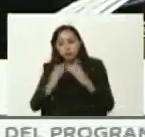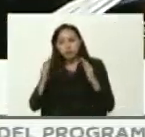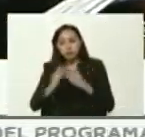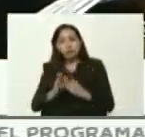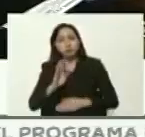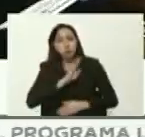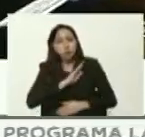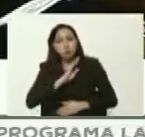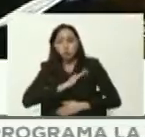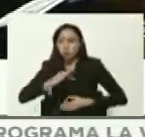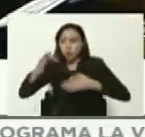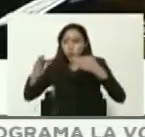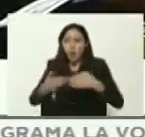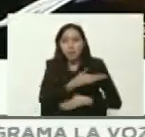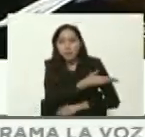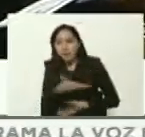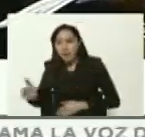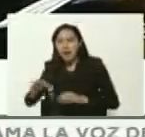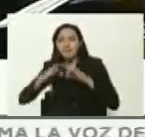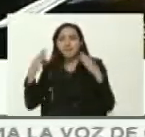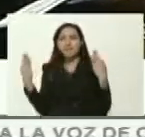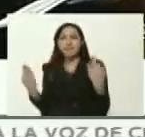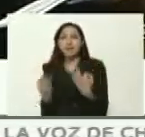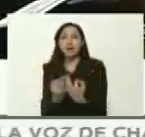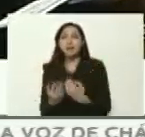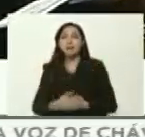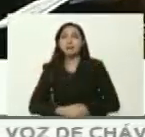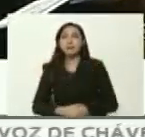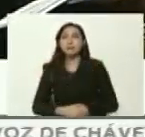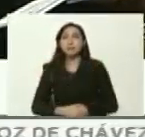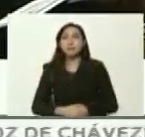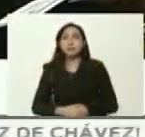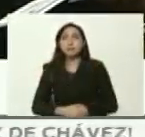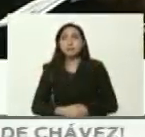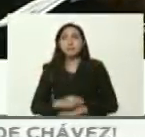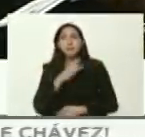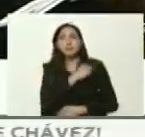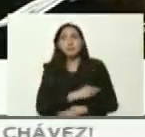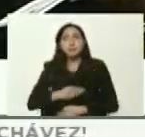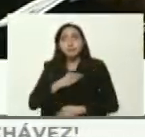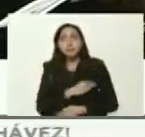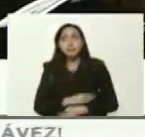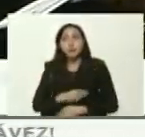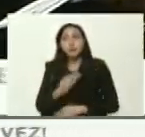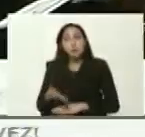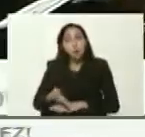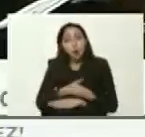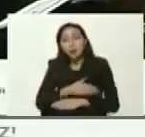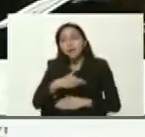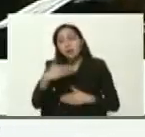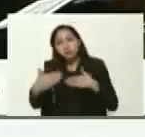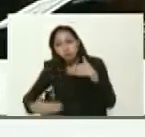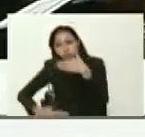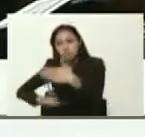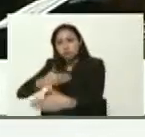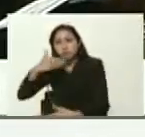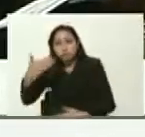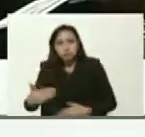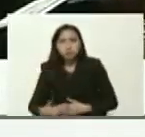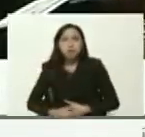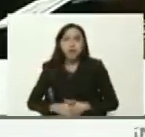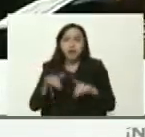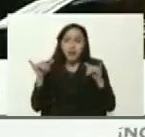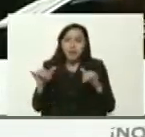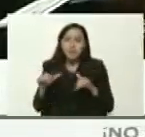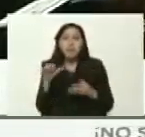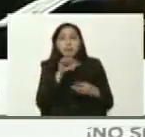la vivienda justa. Igualmente también, aun cuando la base de misión, presidente, no se ha terminado porque se está construyendo, esta misma